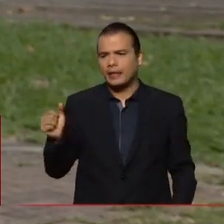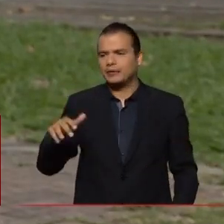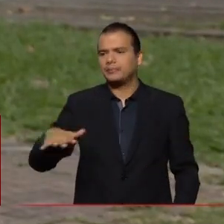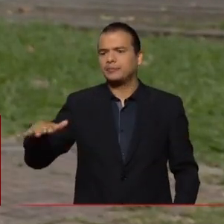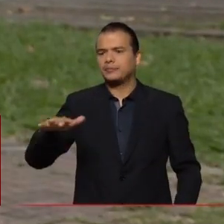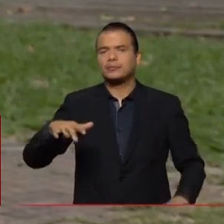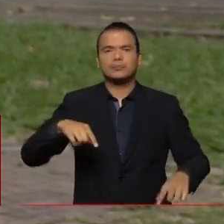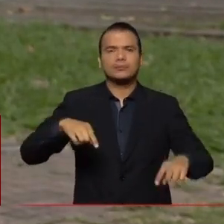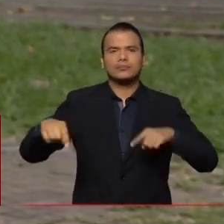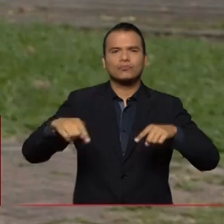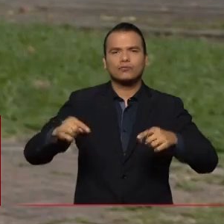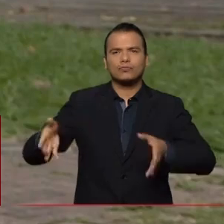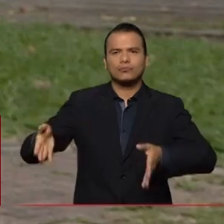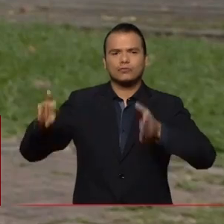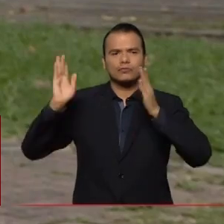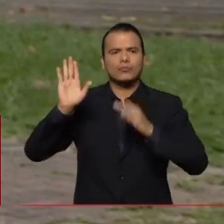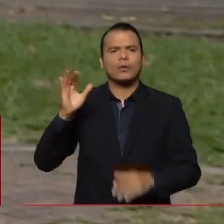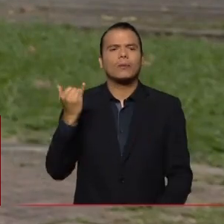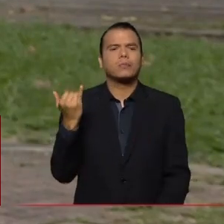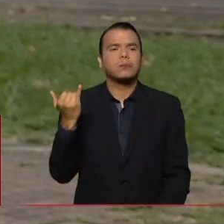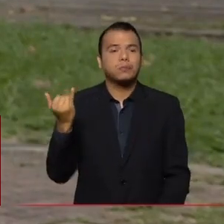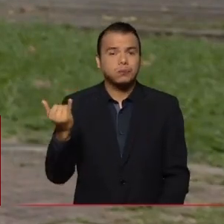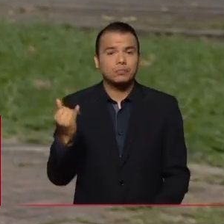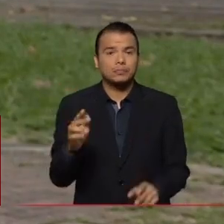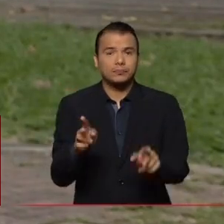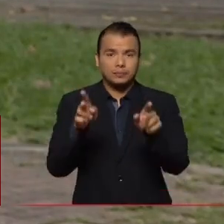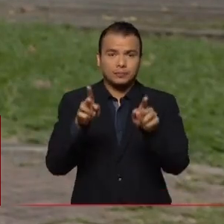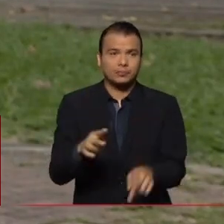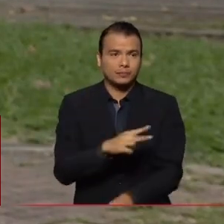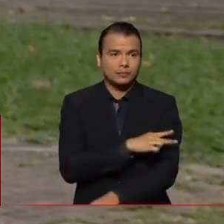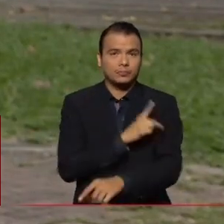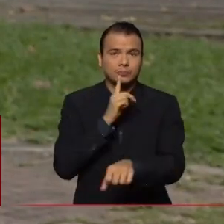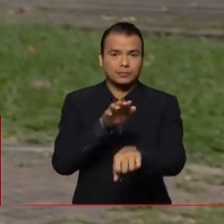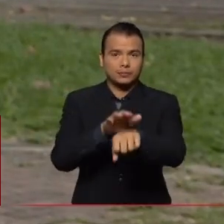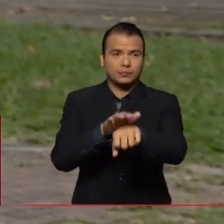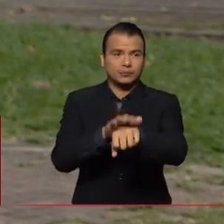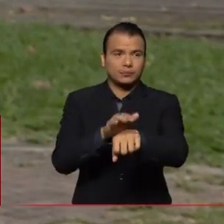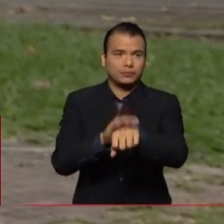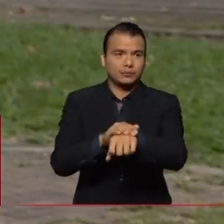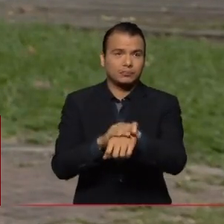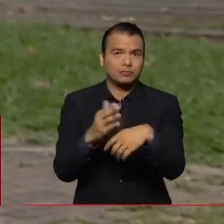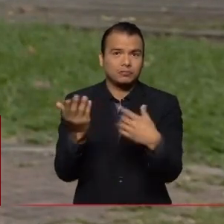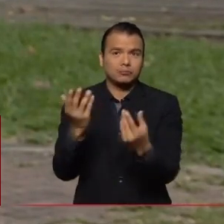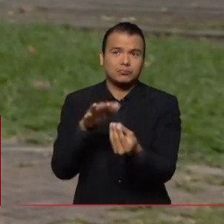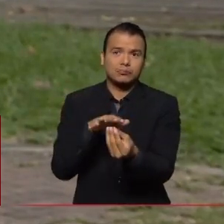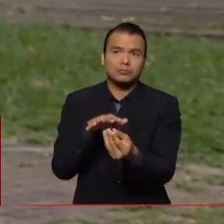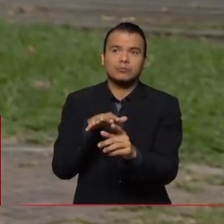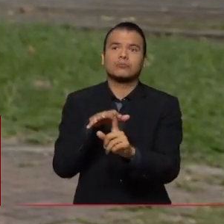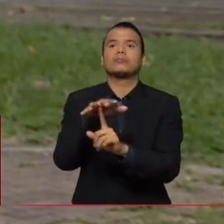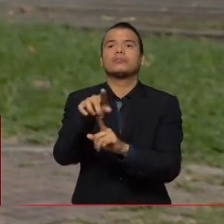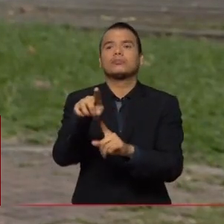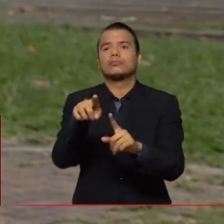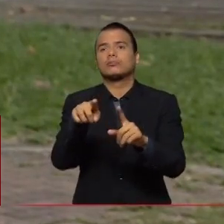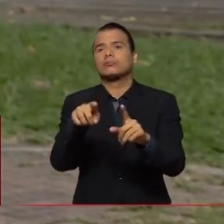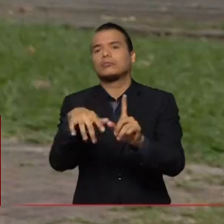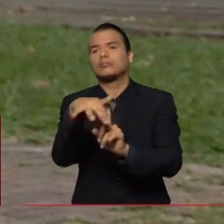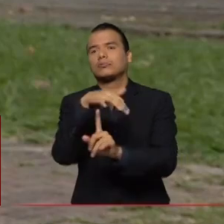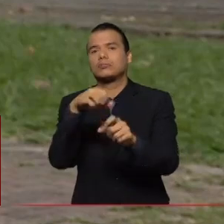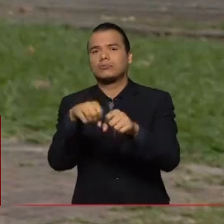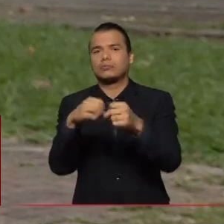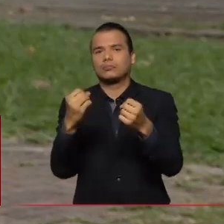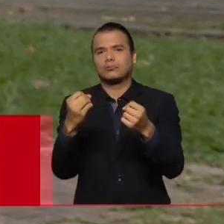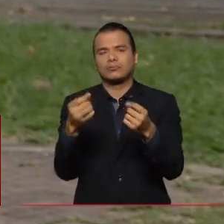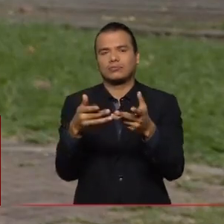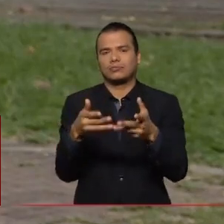Pero a la par de esto, ha dicho el personero, también hay que vigilar que no se viole, que no se vulnere el medio ambiente. Y cierro con un